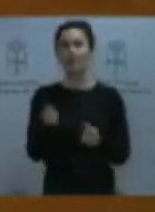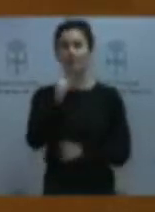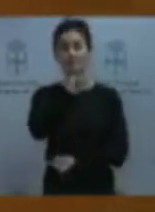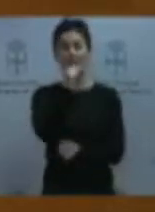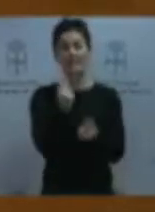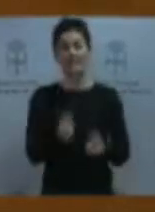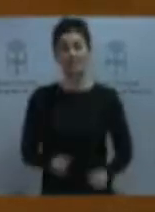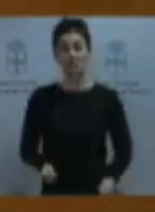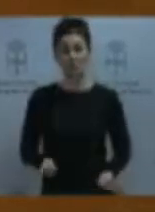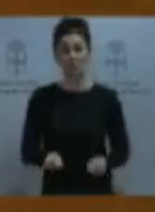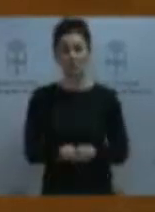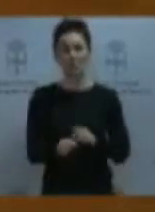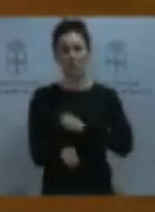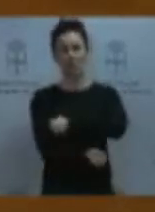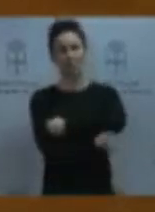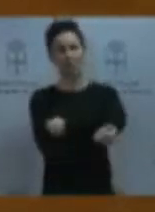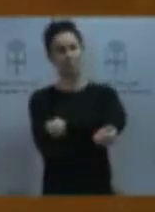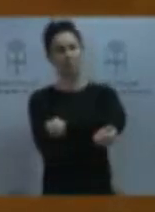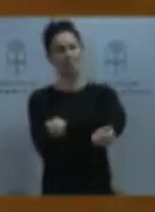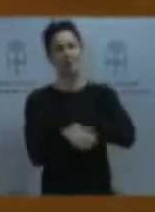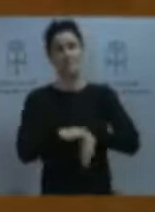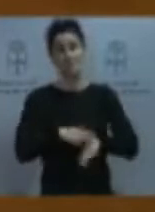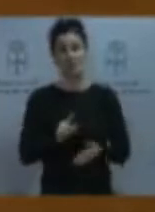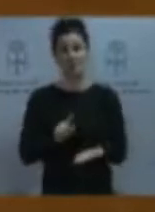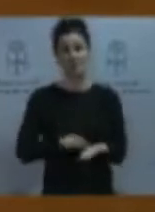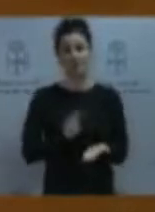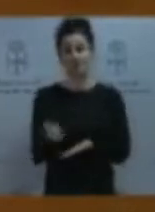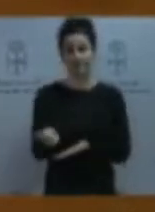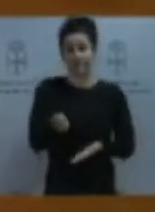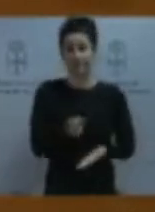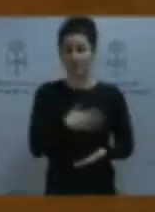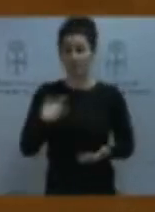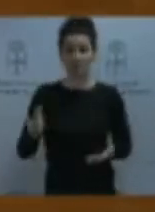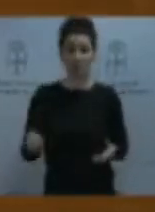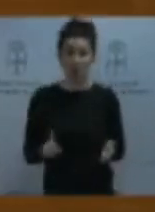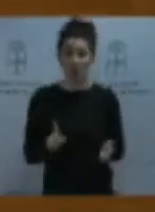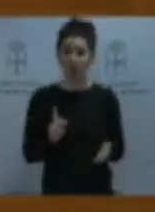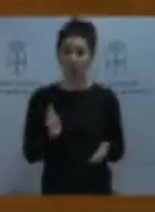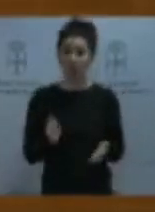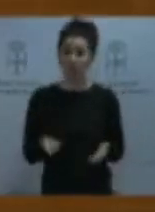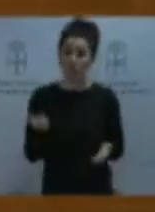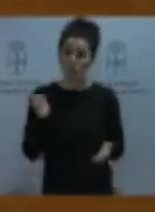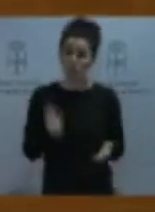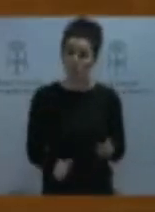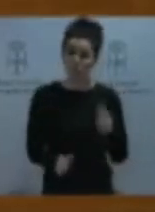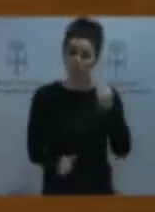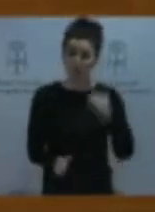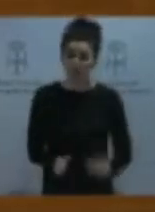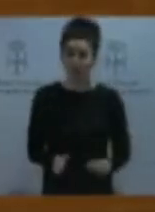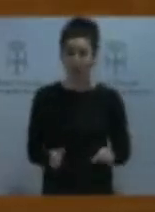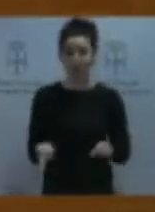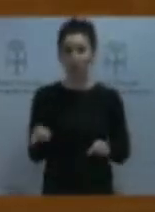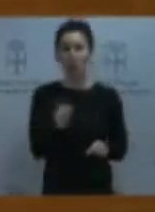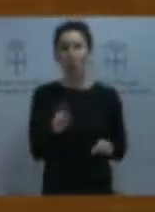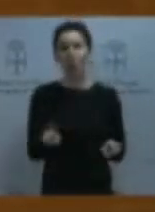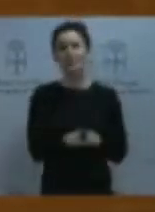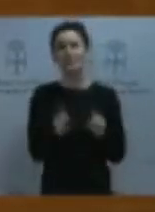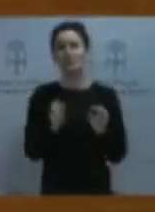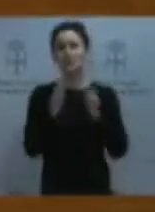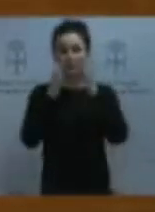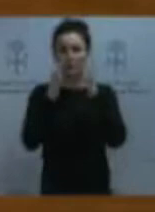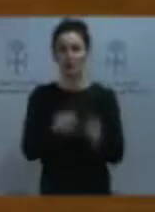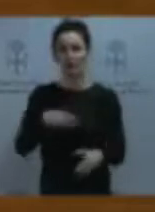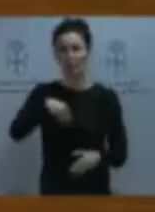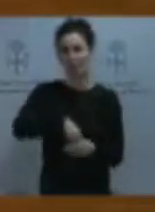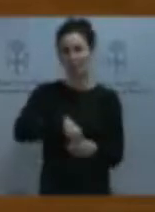contratar personal, ¿no? Tanto en un planteamiento estructural, ¿no? De querer trabajar con